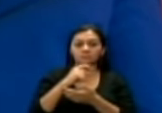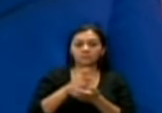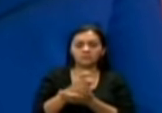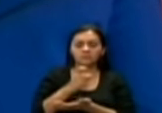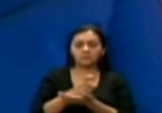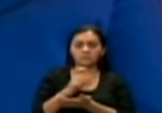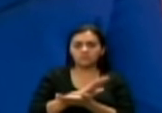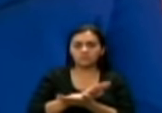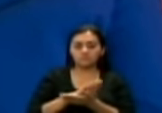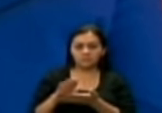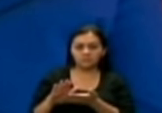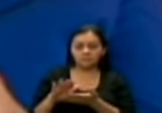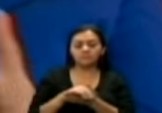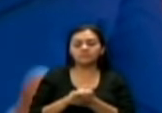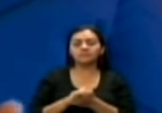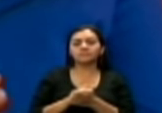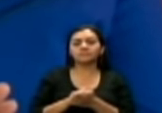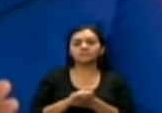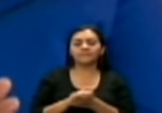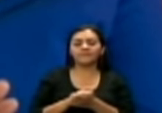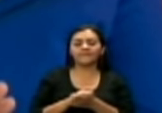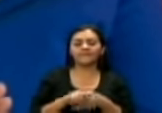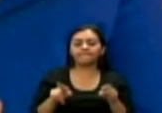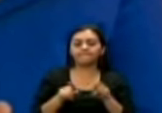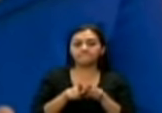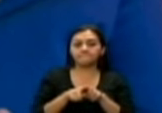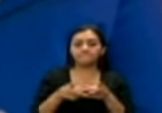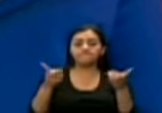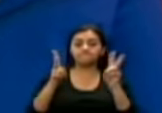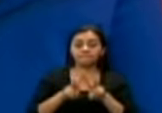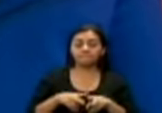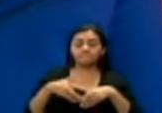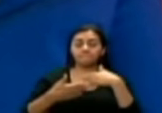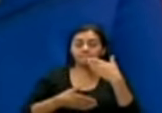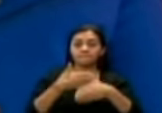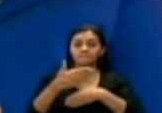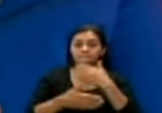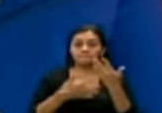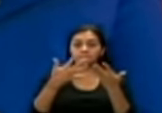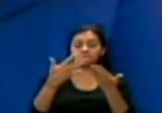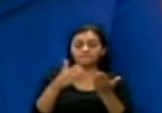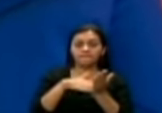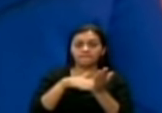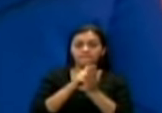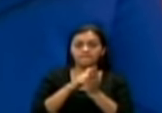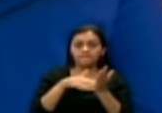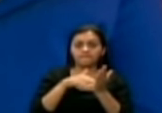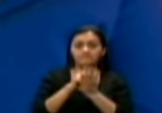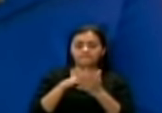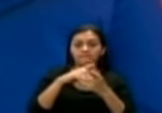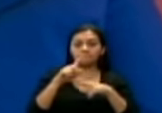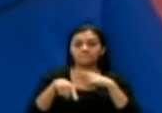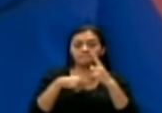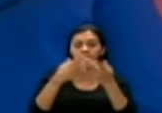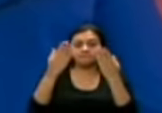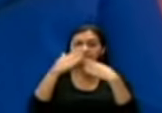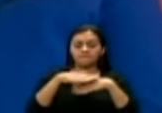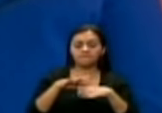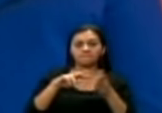golpes blandos. Exactamente. Y también procesos de desestabilización, ¿verdad?, que culminan con